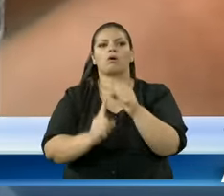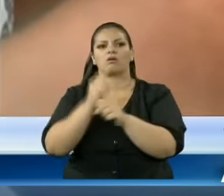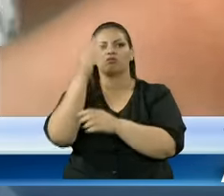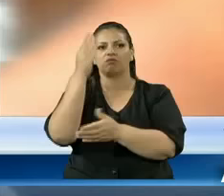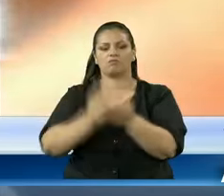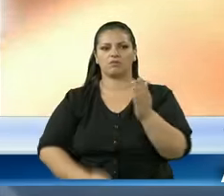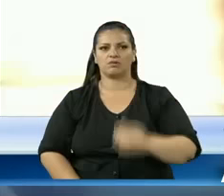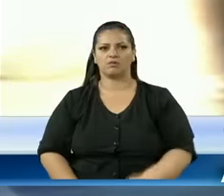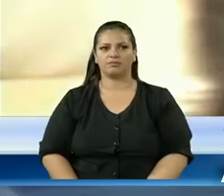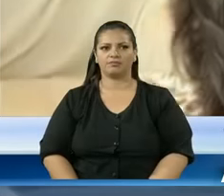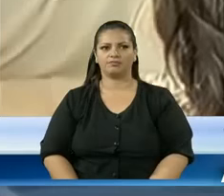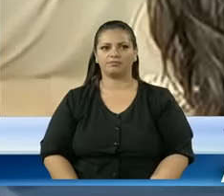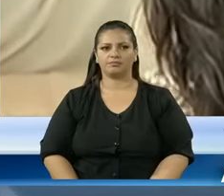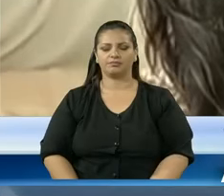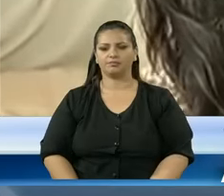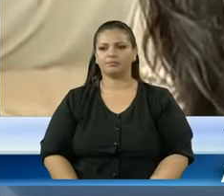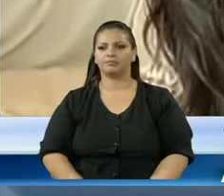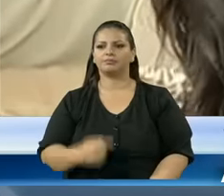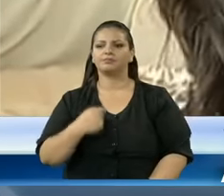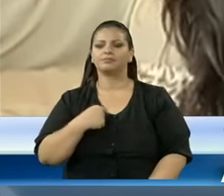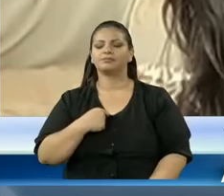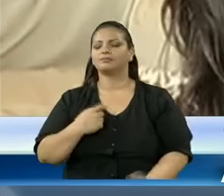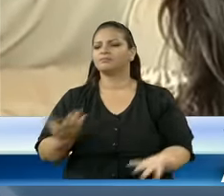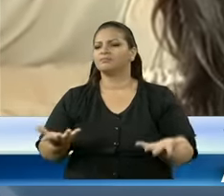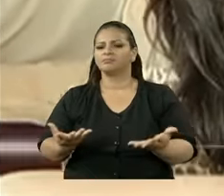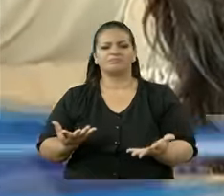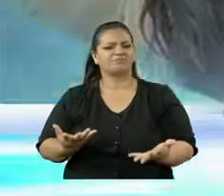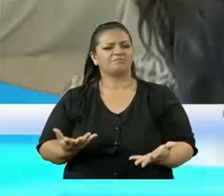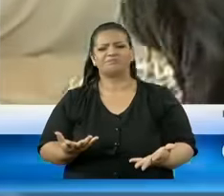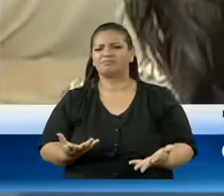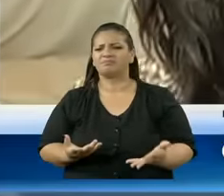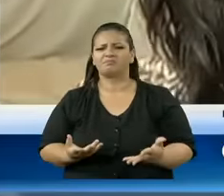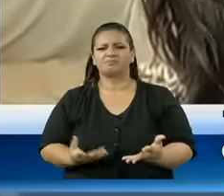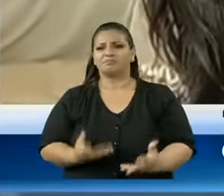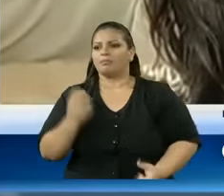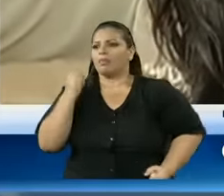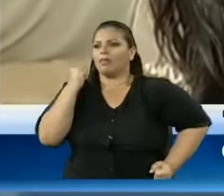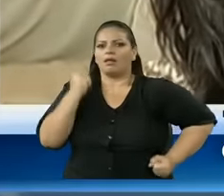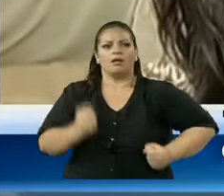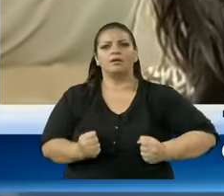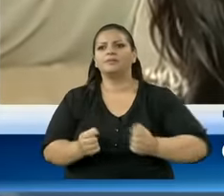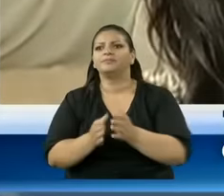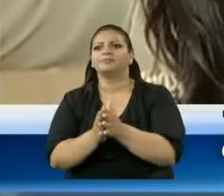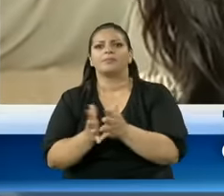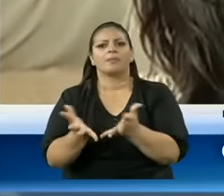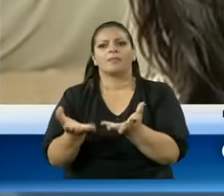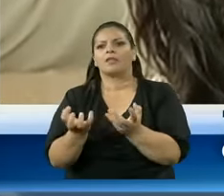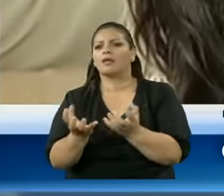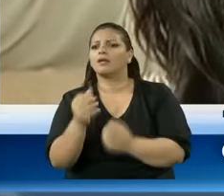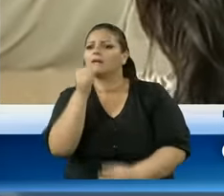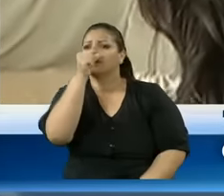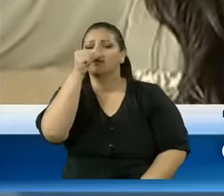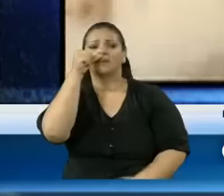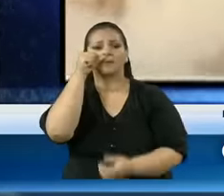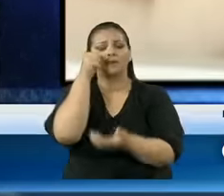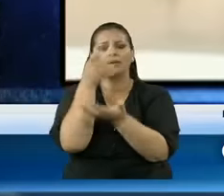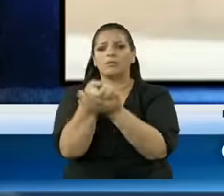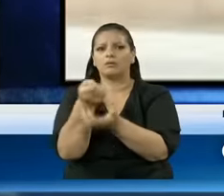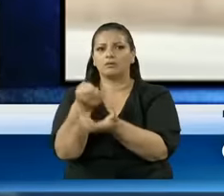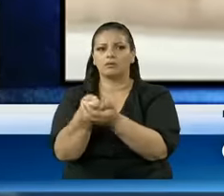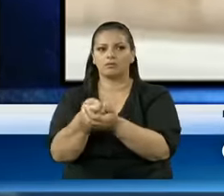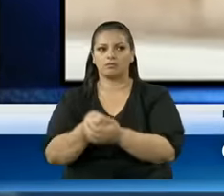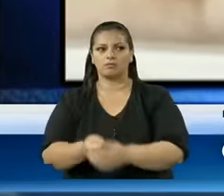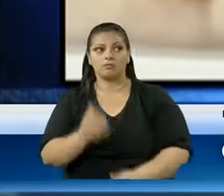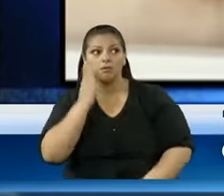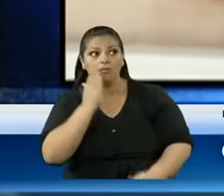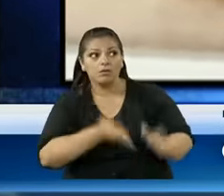colmada de polvo. Muchas veces he salido corriendo a conseguir, a comprarlo. Cada que mi mamá se